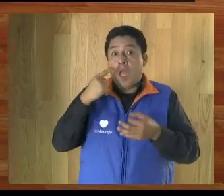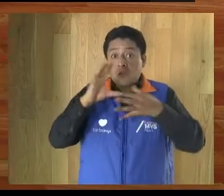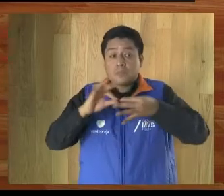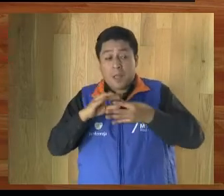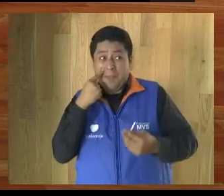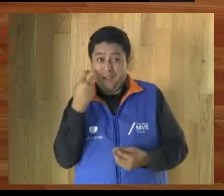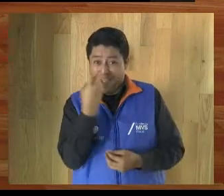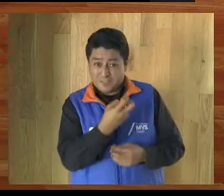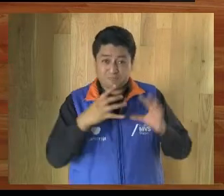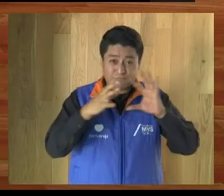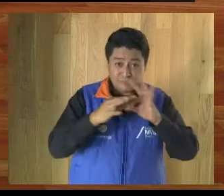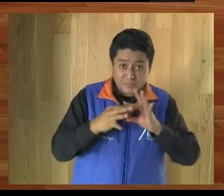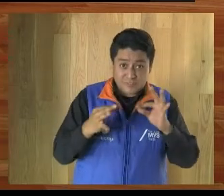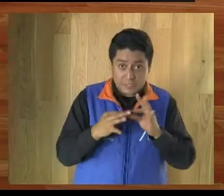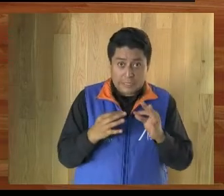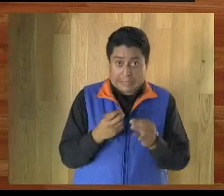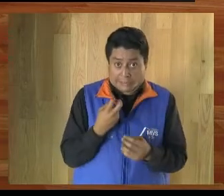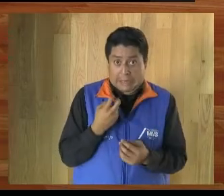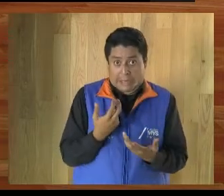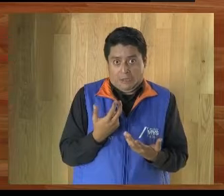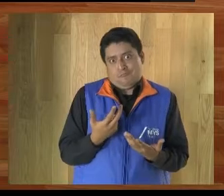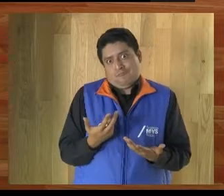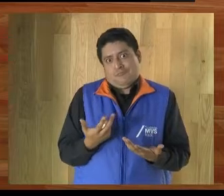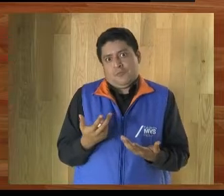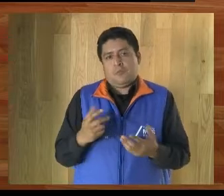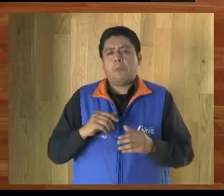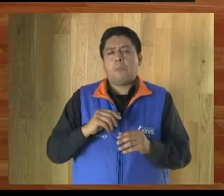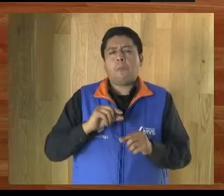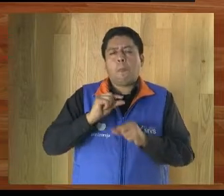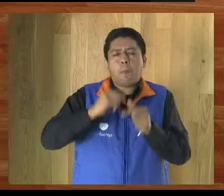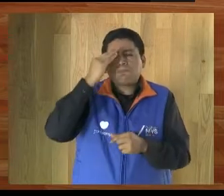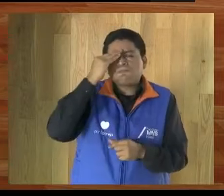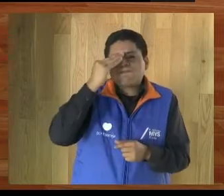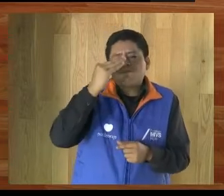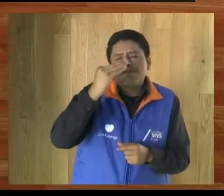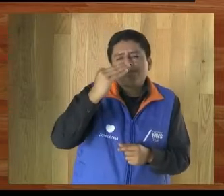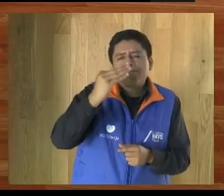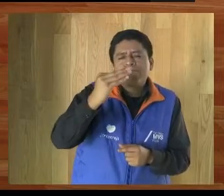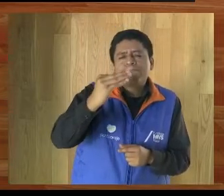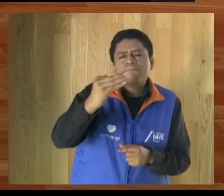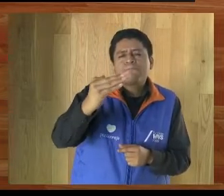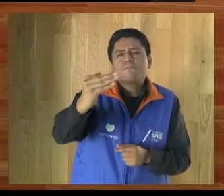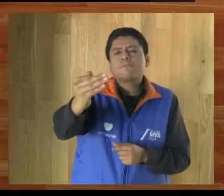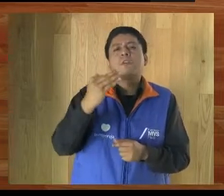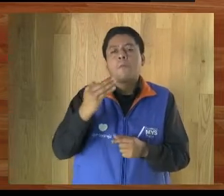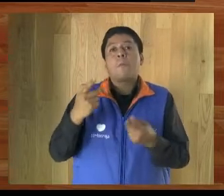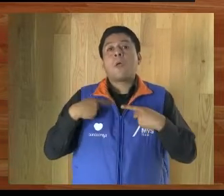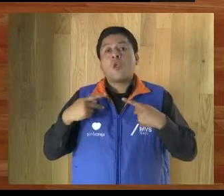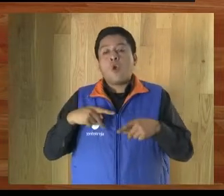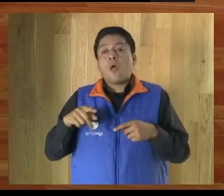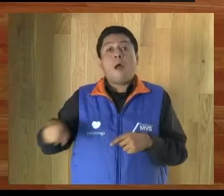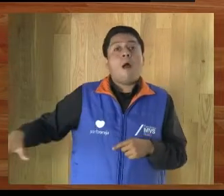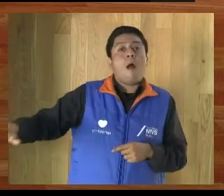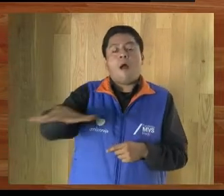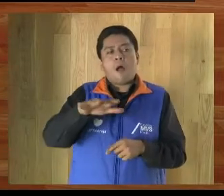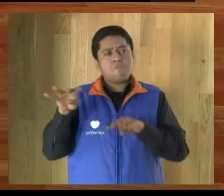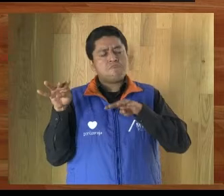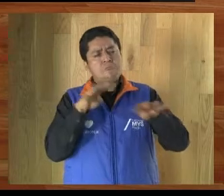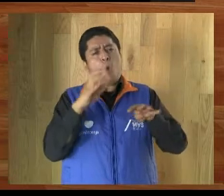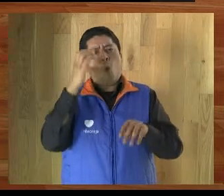y lo que dicen otros, eso va generando a lo largo del tiempo una reputación, una percepción. Y